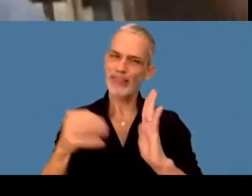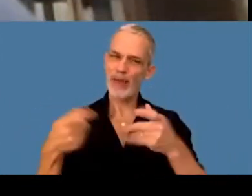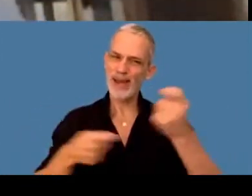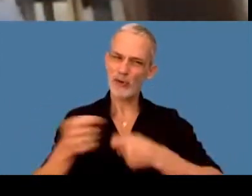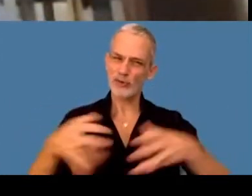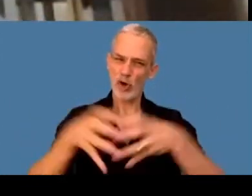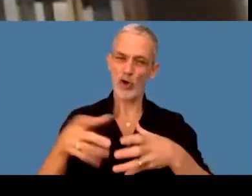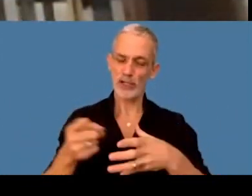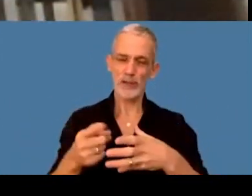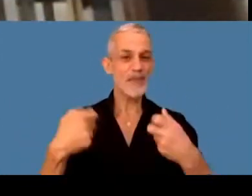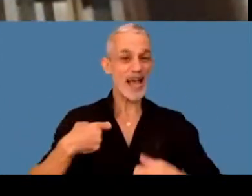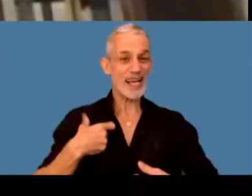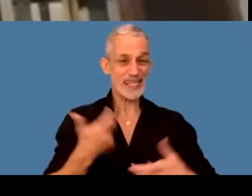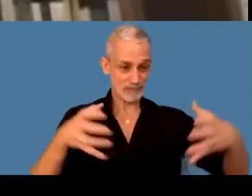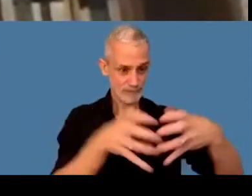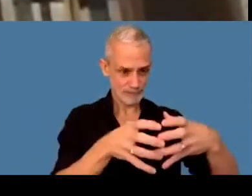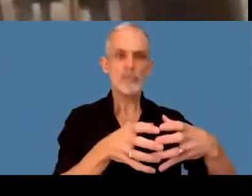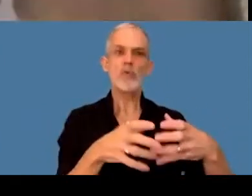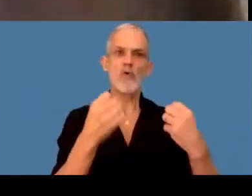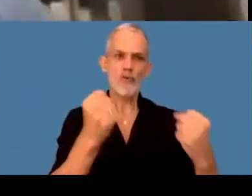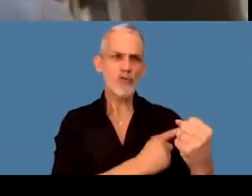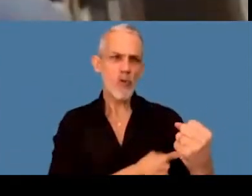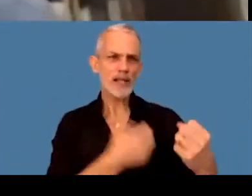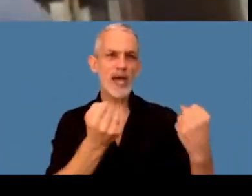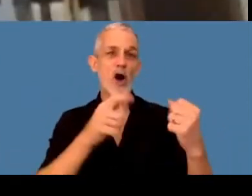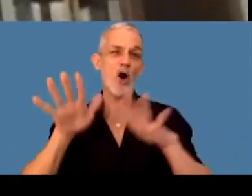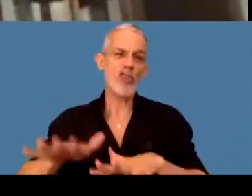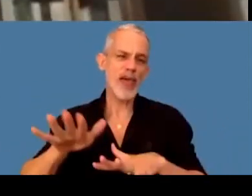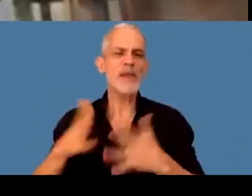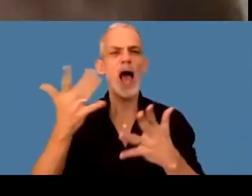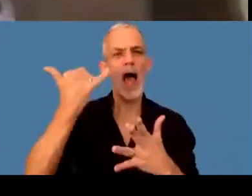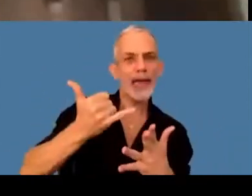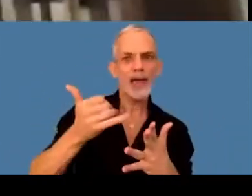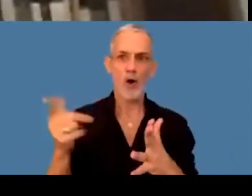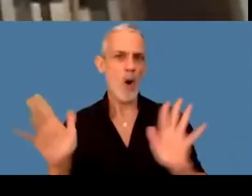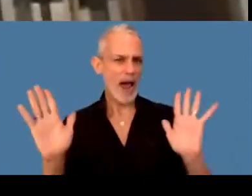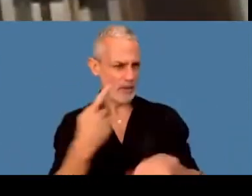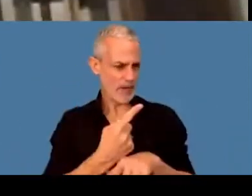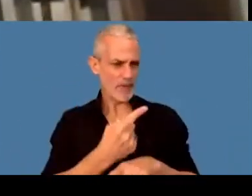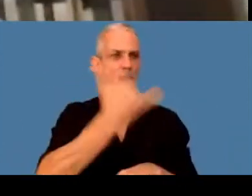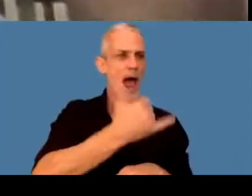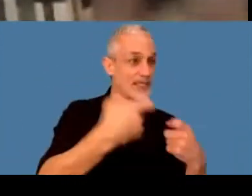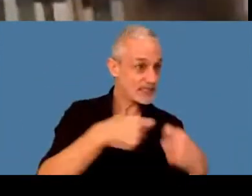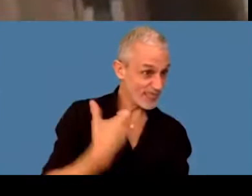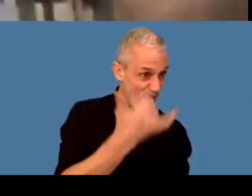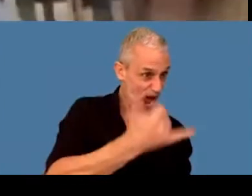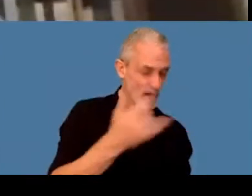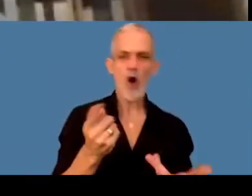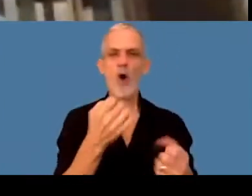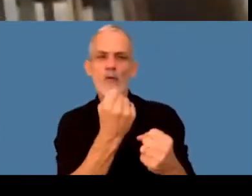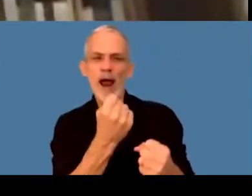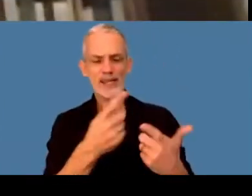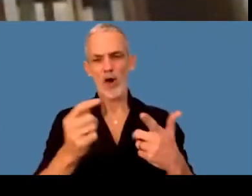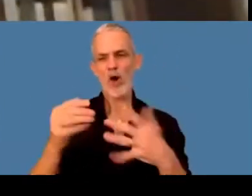¿Las organizaciones sindicales son fuertes o débiles? Primero, ¿existen o no existen? Segundo, ¿son fuertes o débiles o más fuertes o